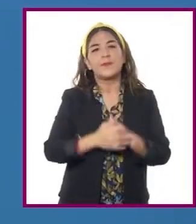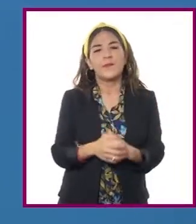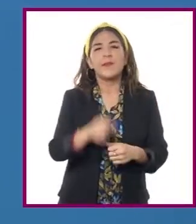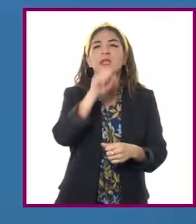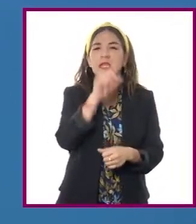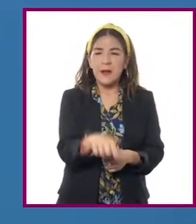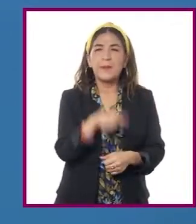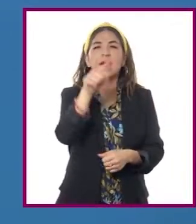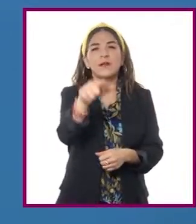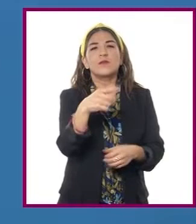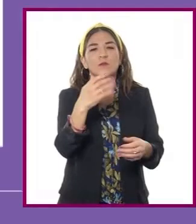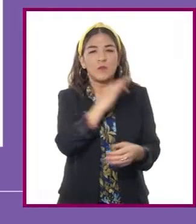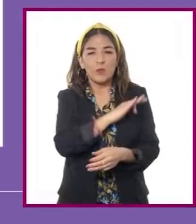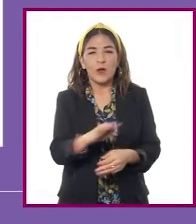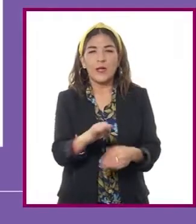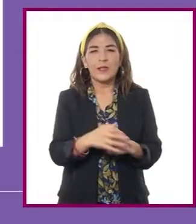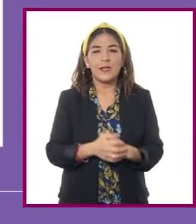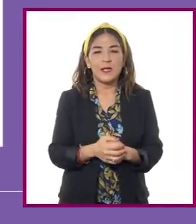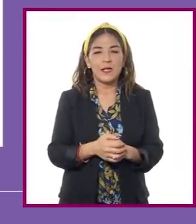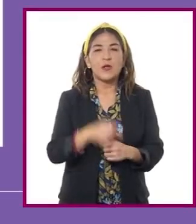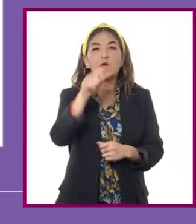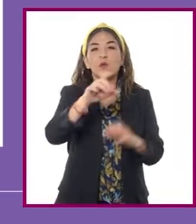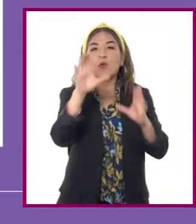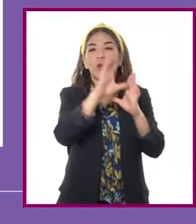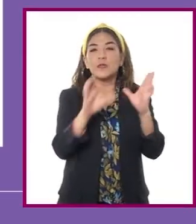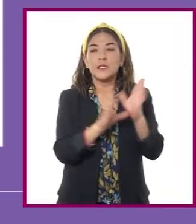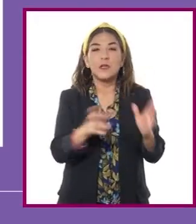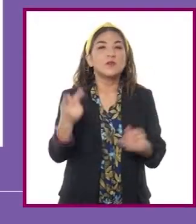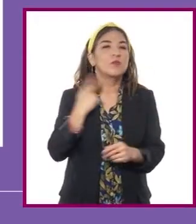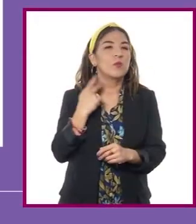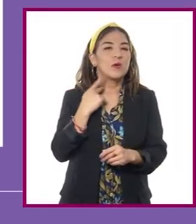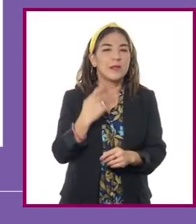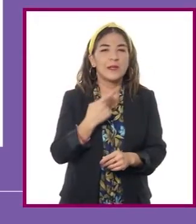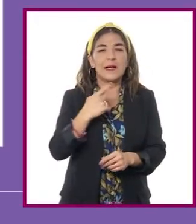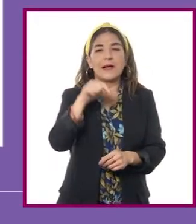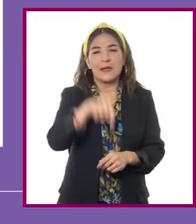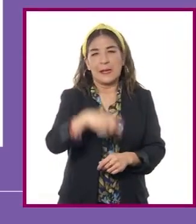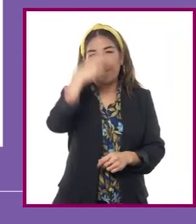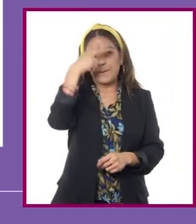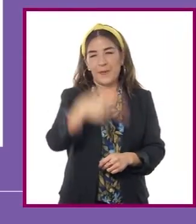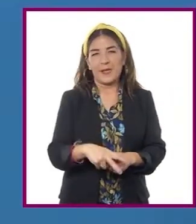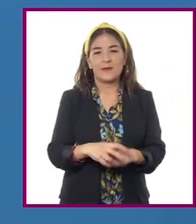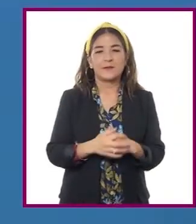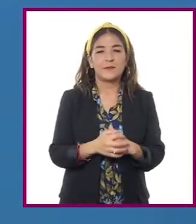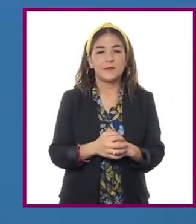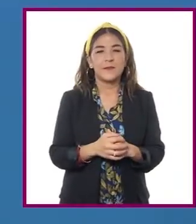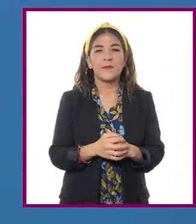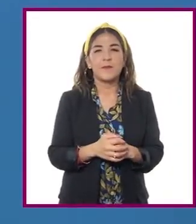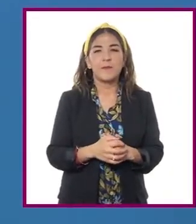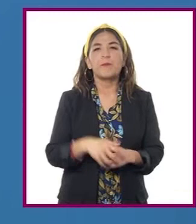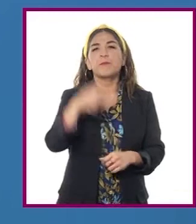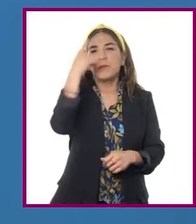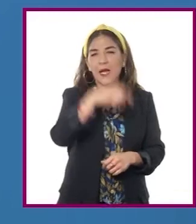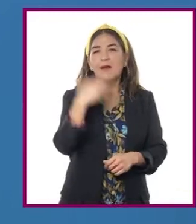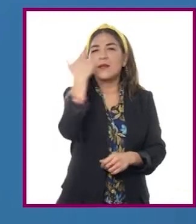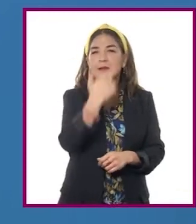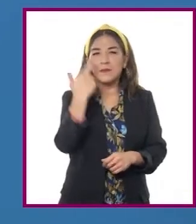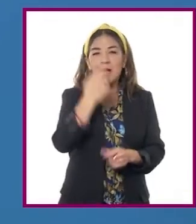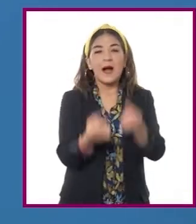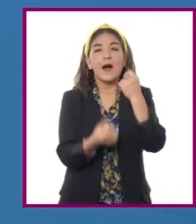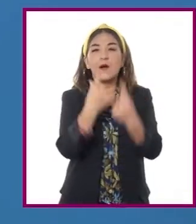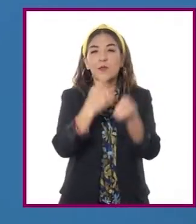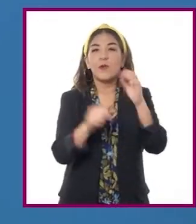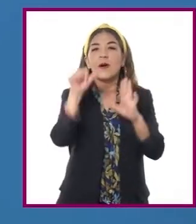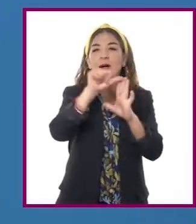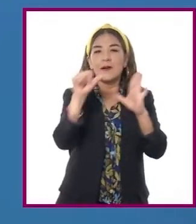interesante que puedan tener a la mano la Constitución Política de los Estados Unidos Mexicanos, ya que revisaremos algunos